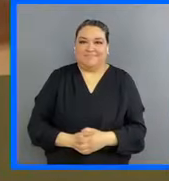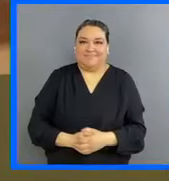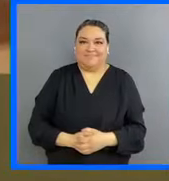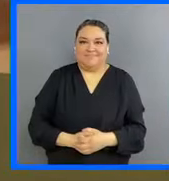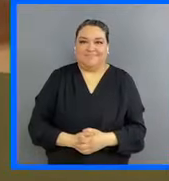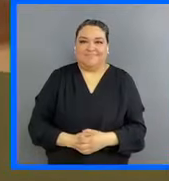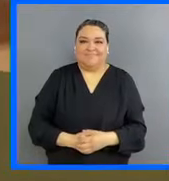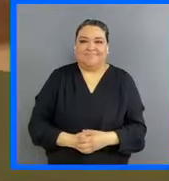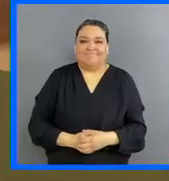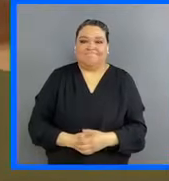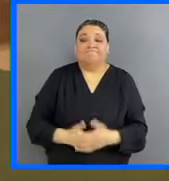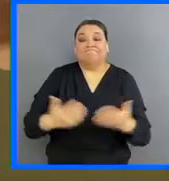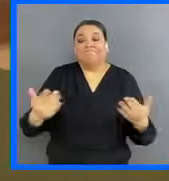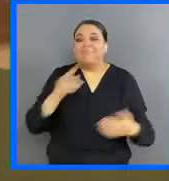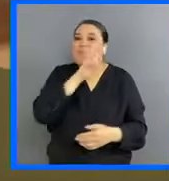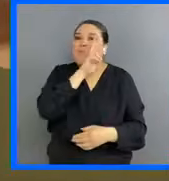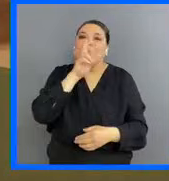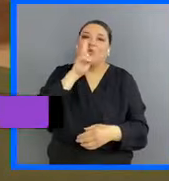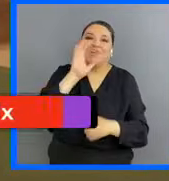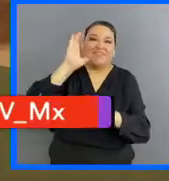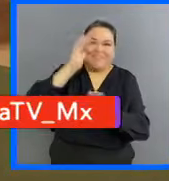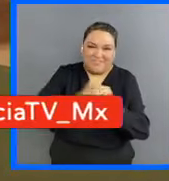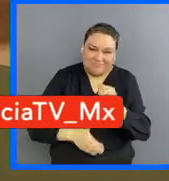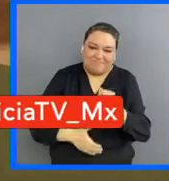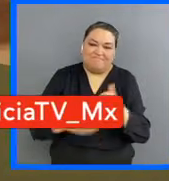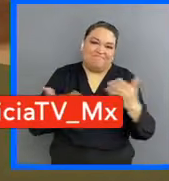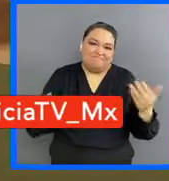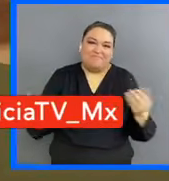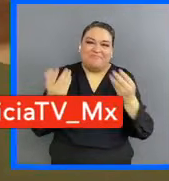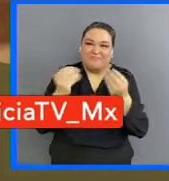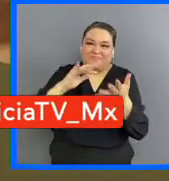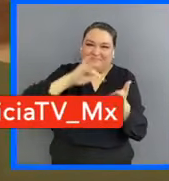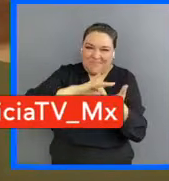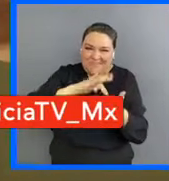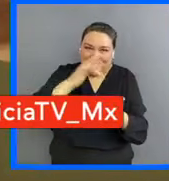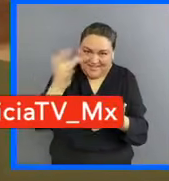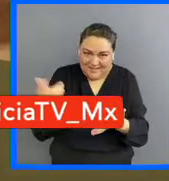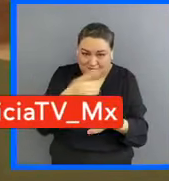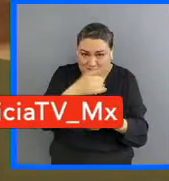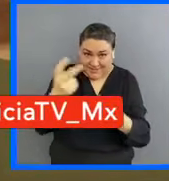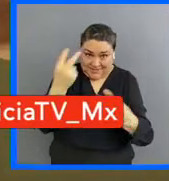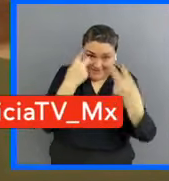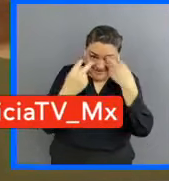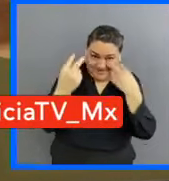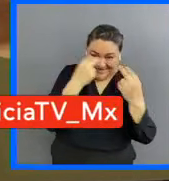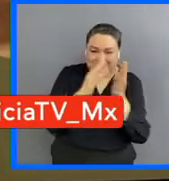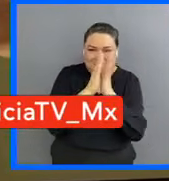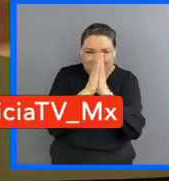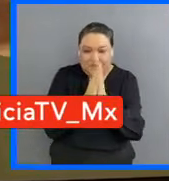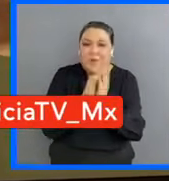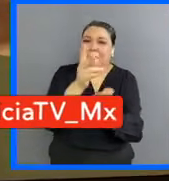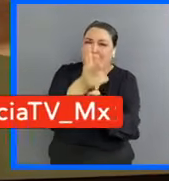Llegamos al final de este espacio informativo, no sin antes agradecerle su preferencia e invitarle a permanecer